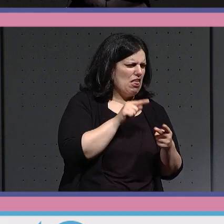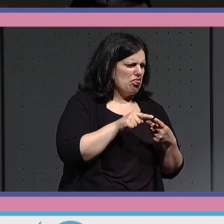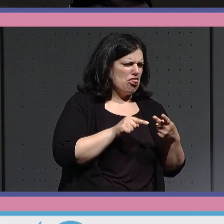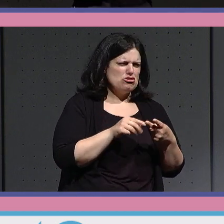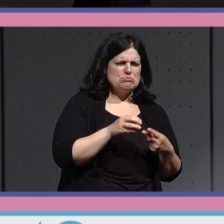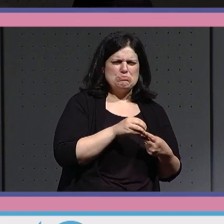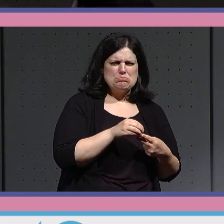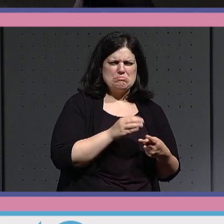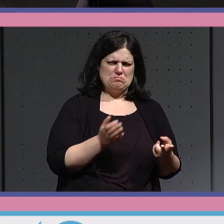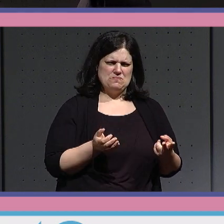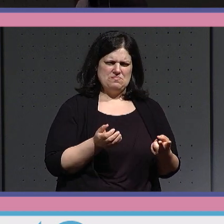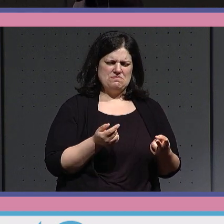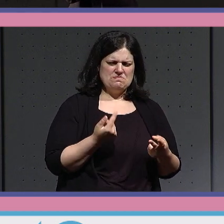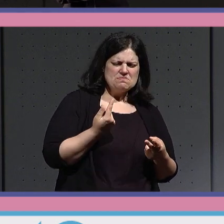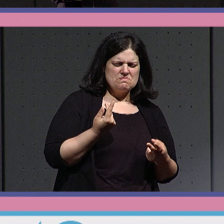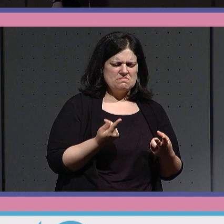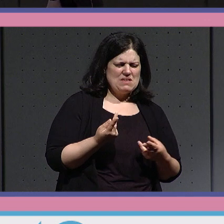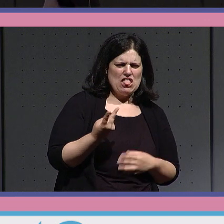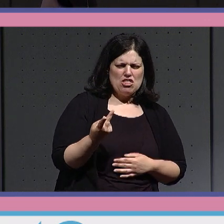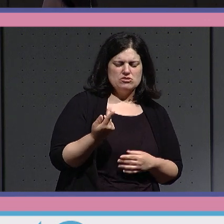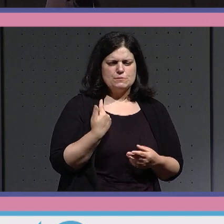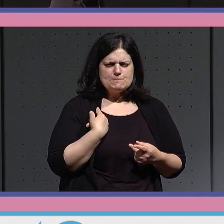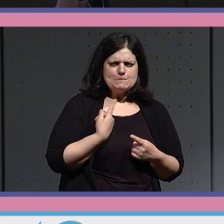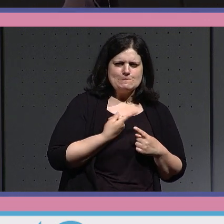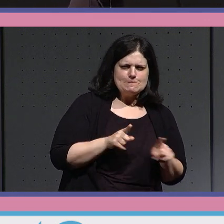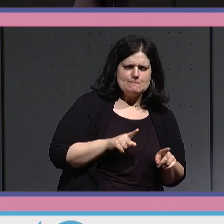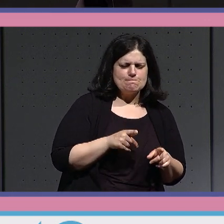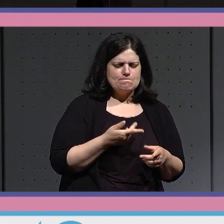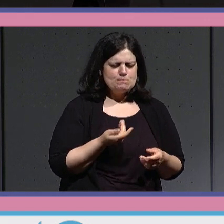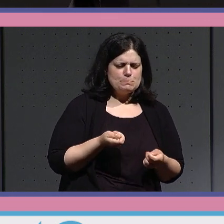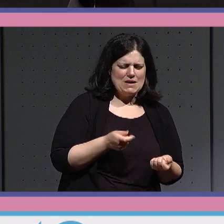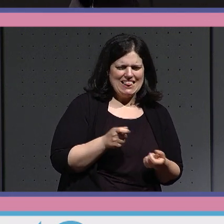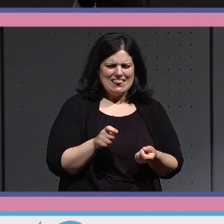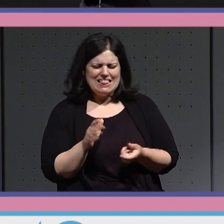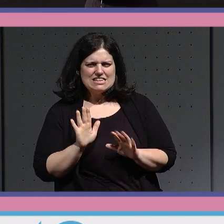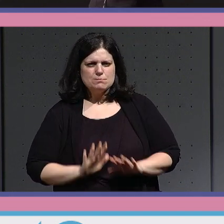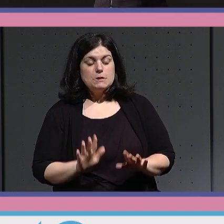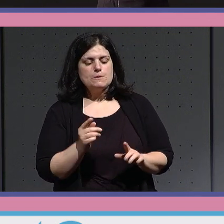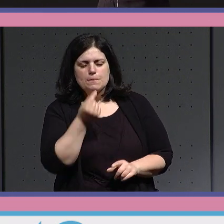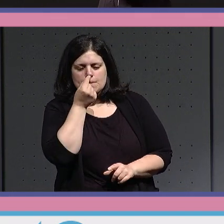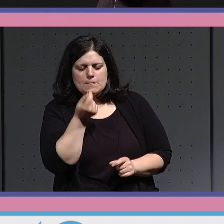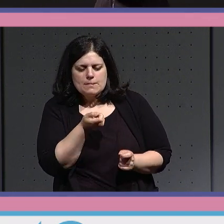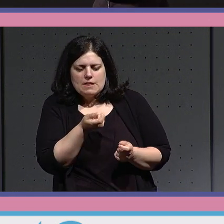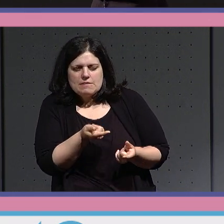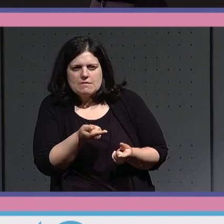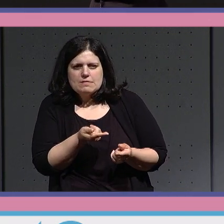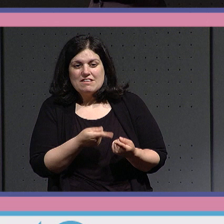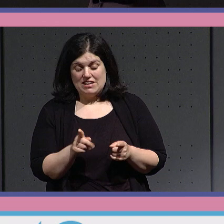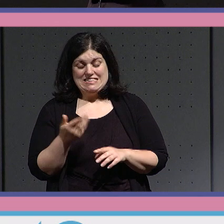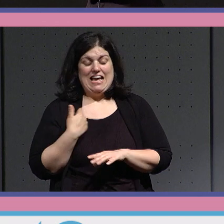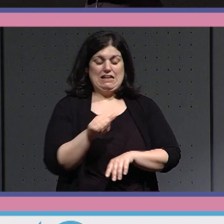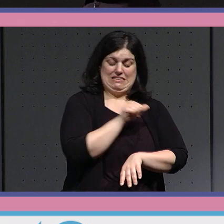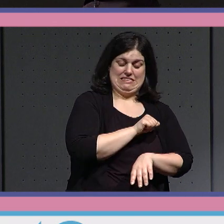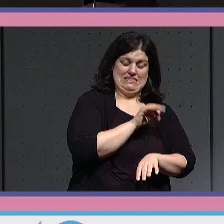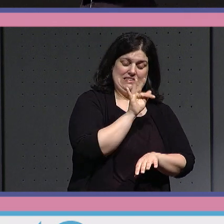2, que a veces no son tan diferentes, pero tienen alguna diferencia. Hay veces que, como bien se ha hablado previamente,